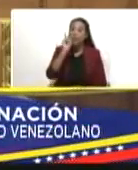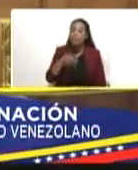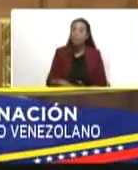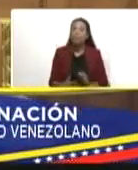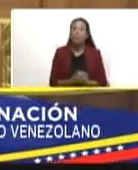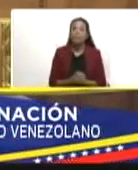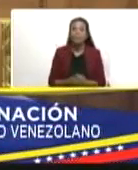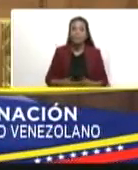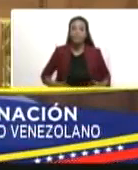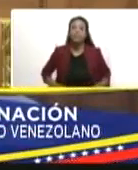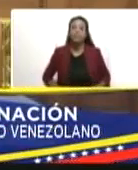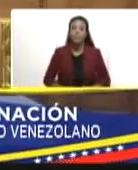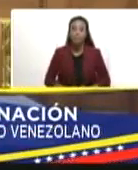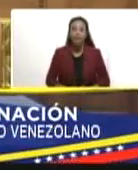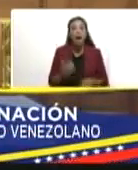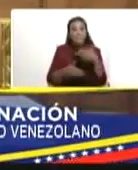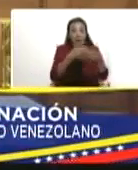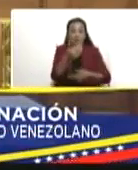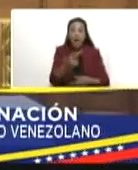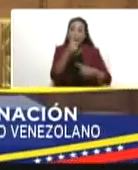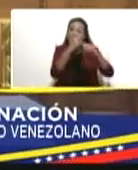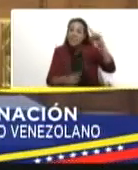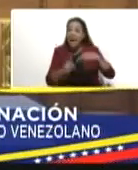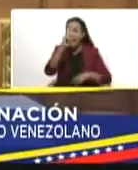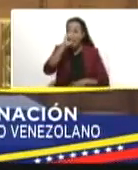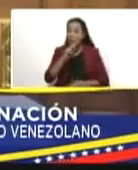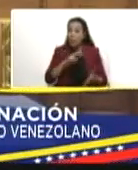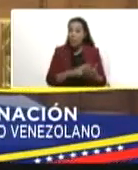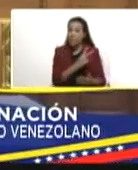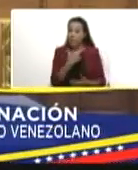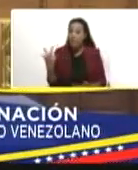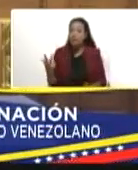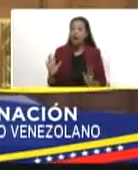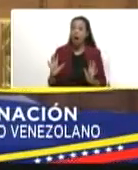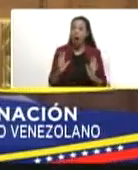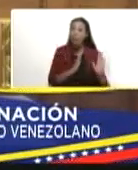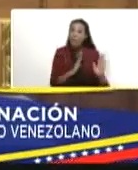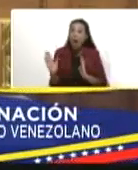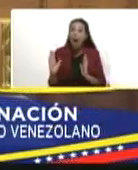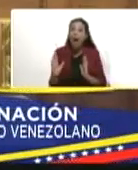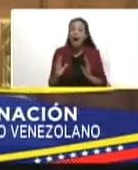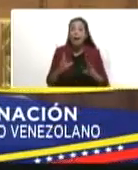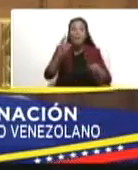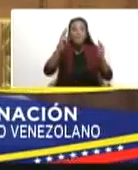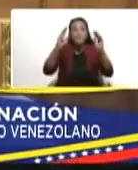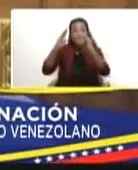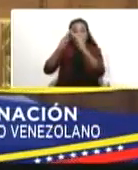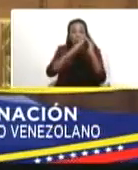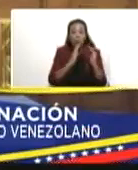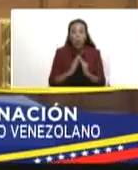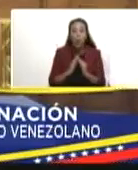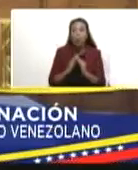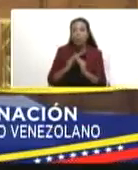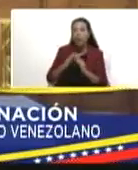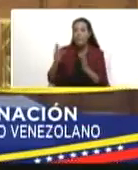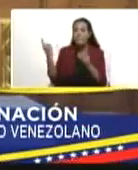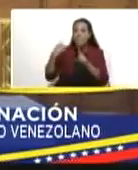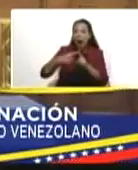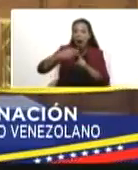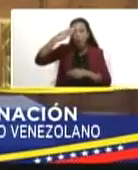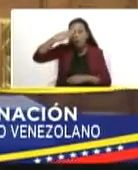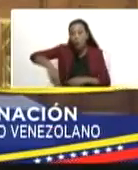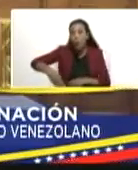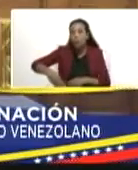legal A mediados del año llevamos la operación Cívico militar policial